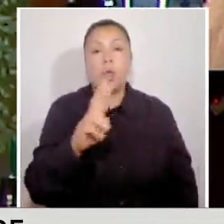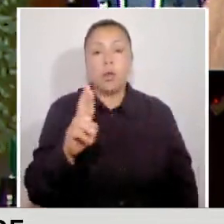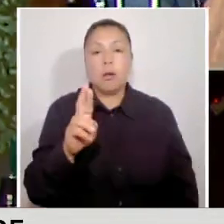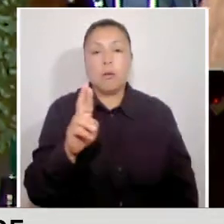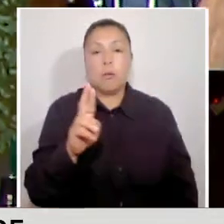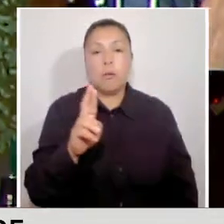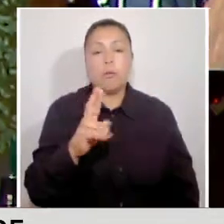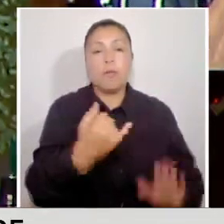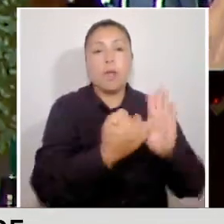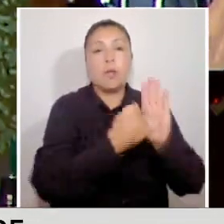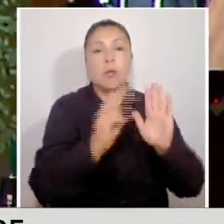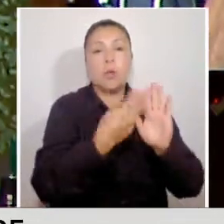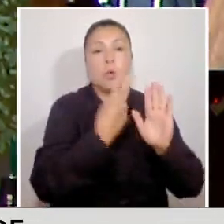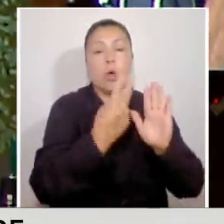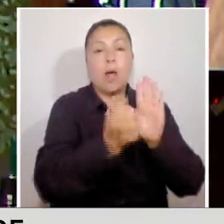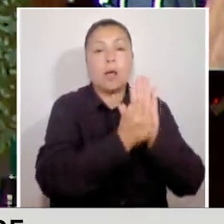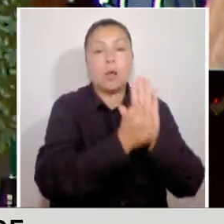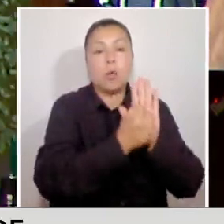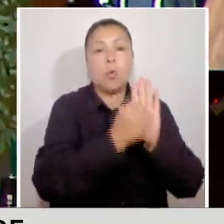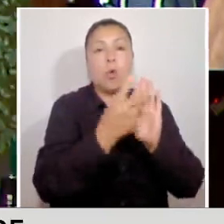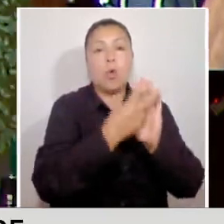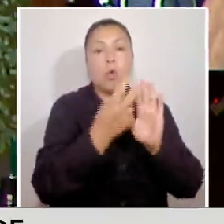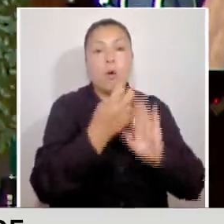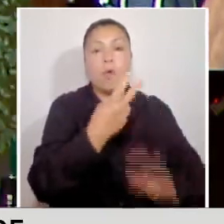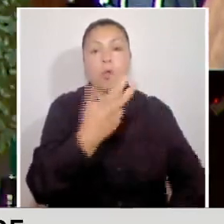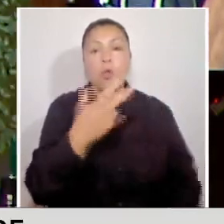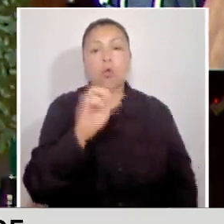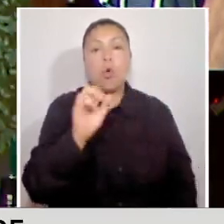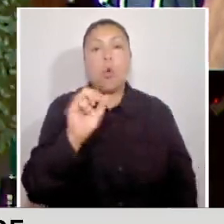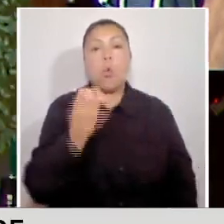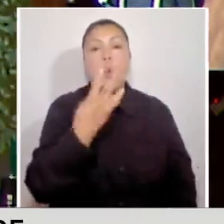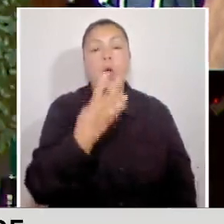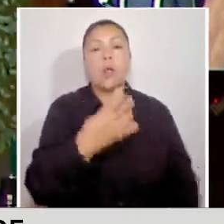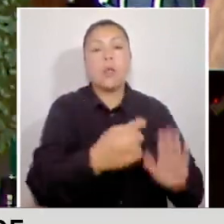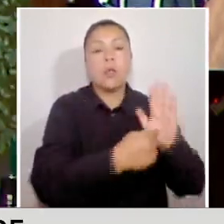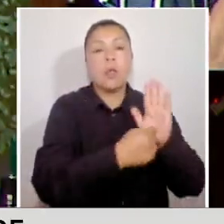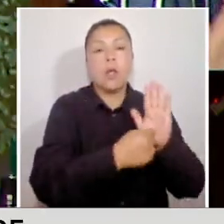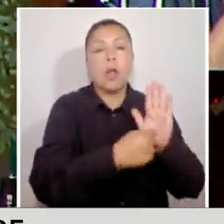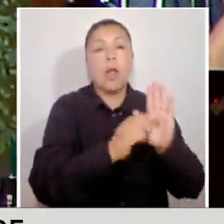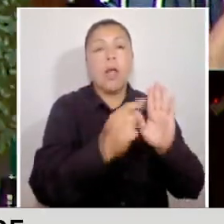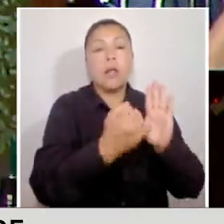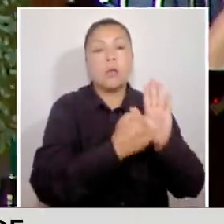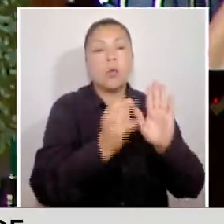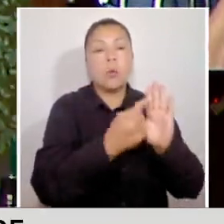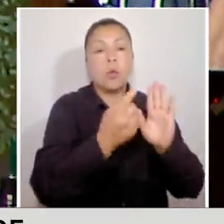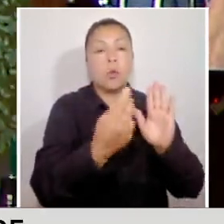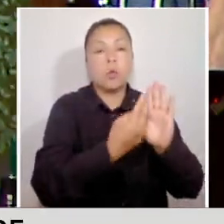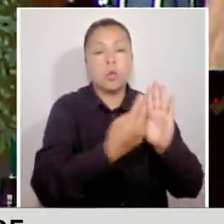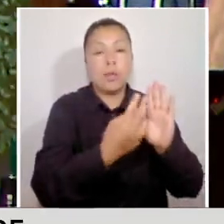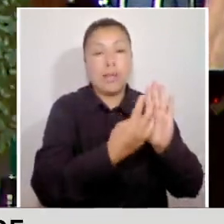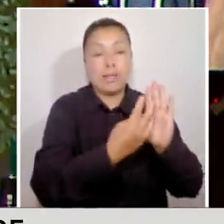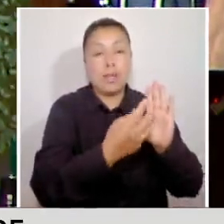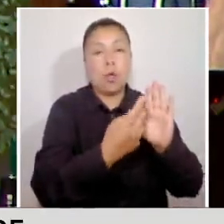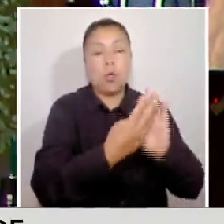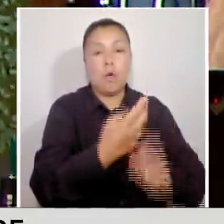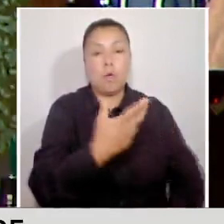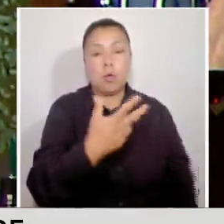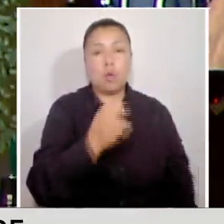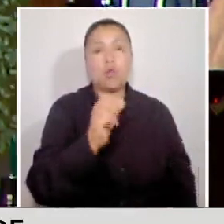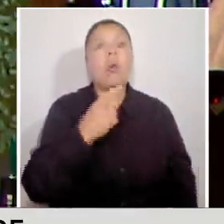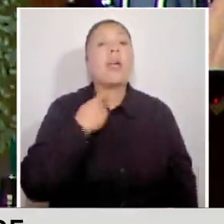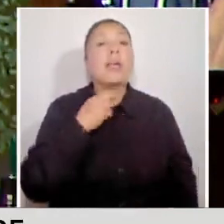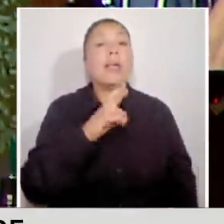inciso segundo del artículo 228 cuater los incisos primero y tercero del artículo 228 quinques